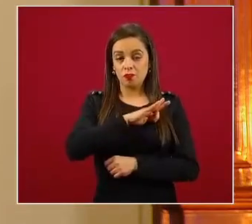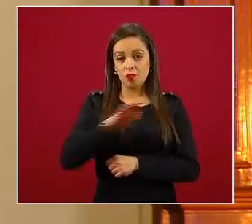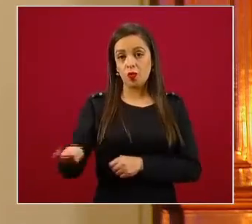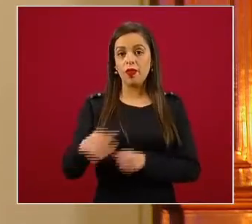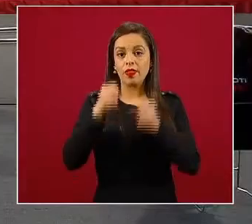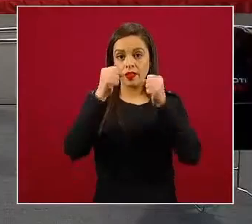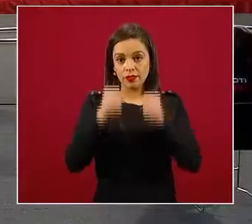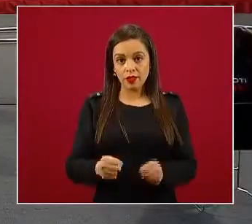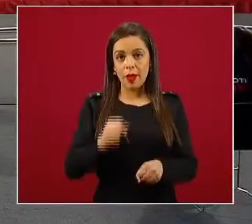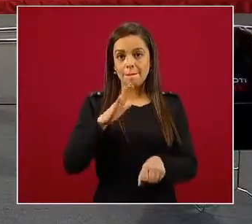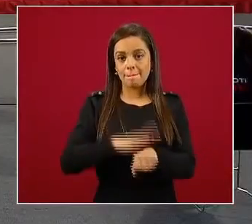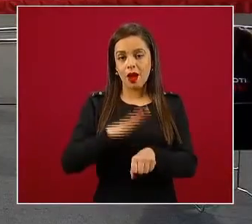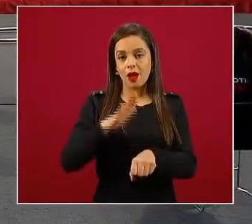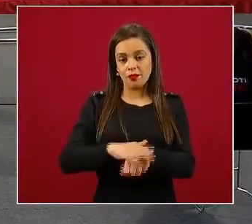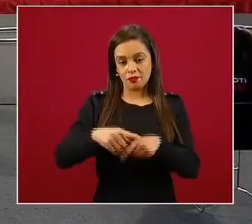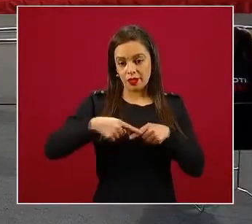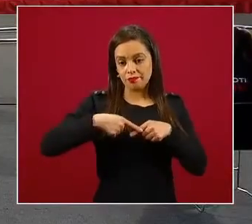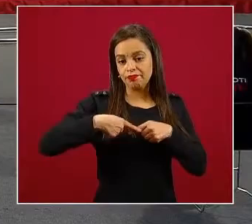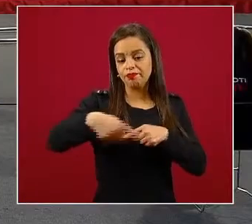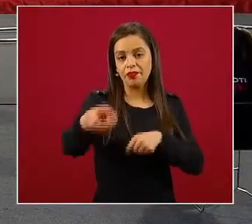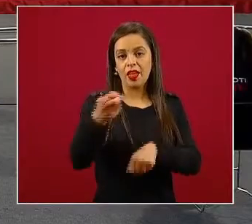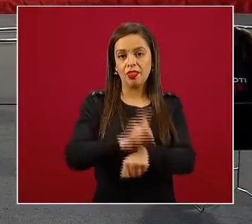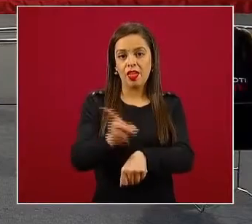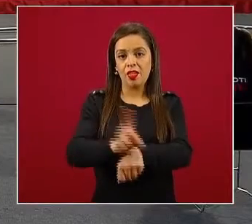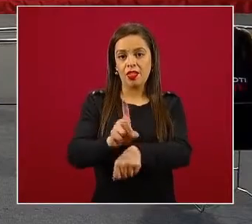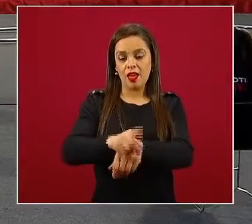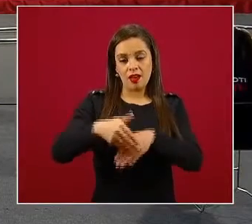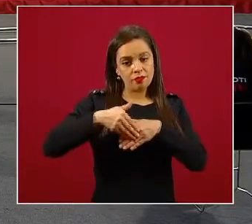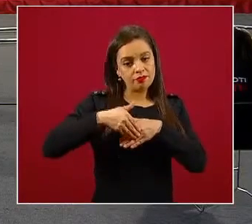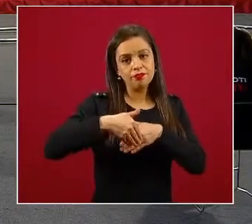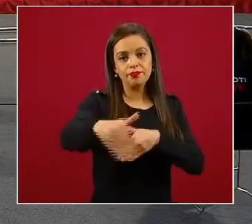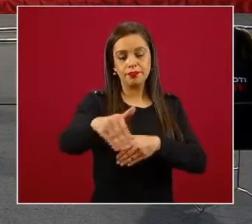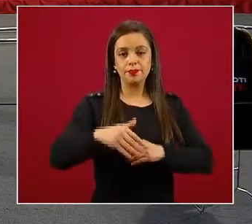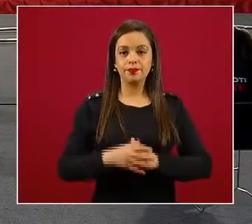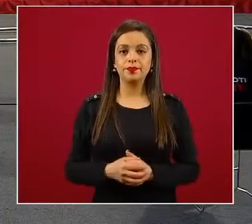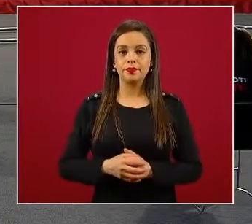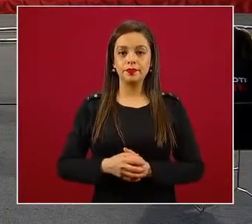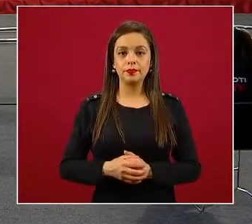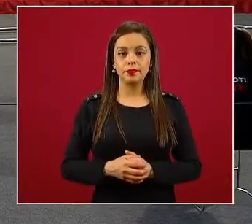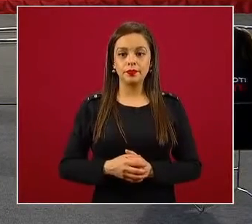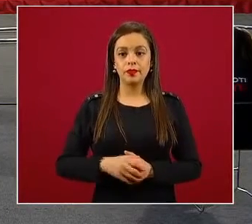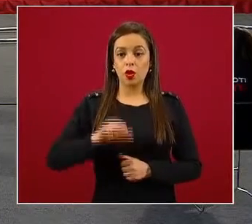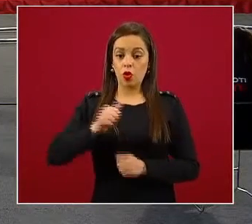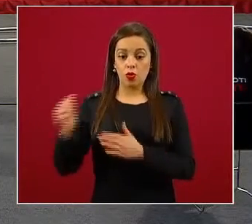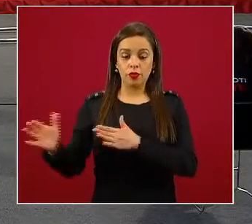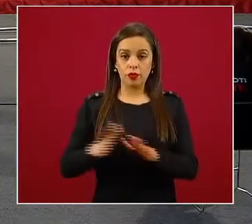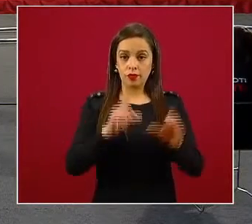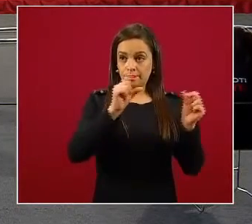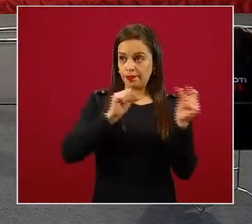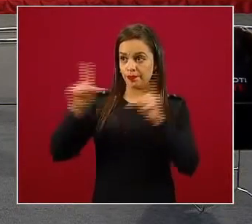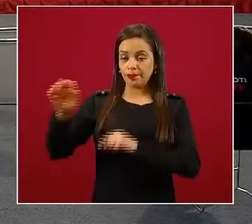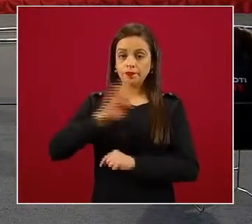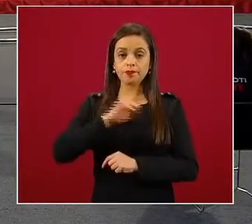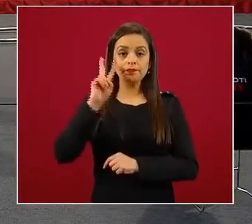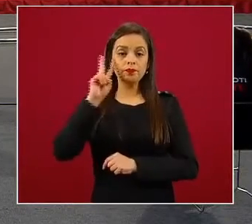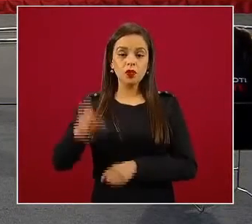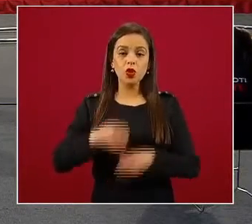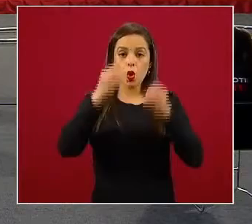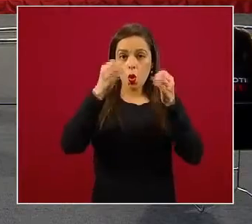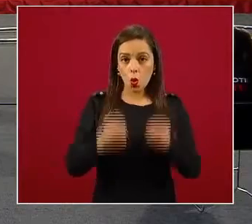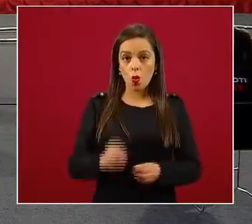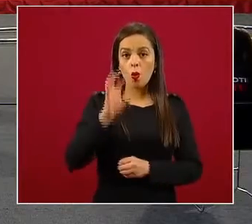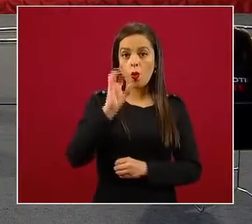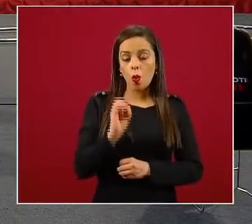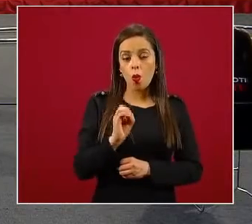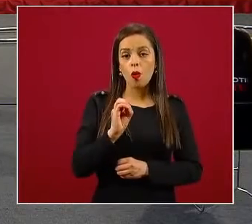siguientes días. Bien, en las siguientes diapositivas revisaremos la disponibilidad y ocupación